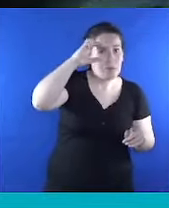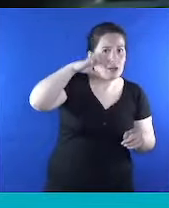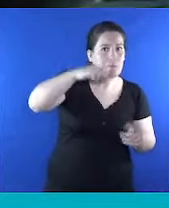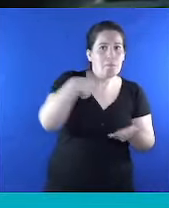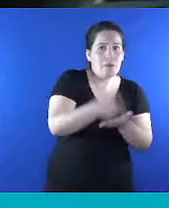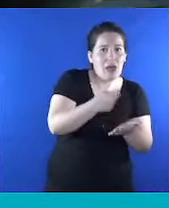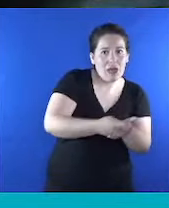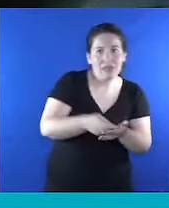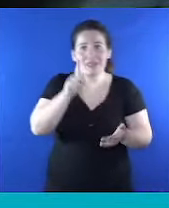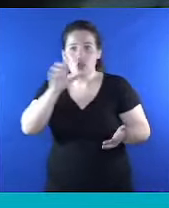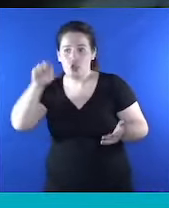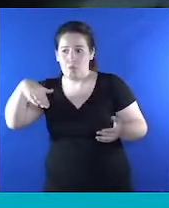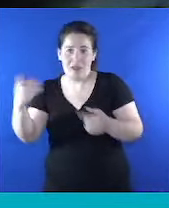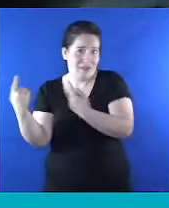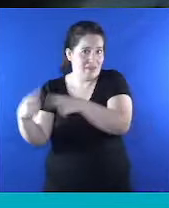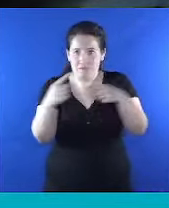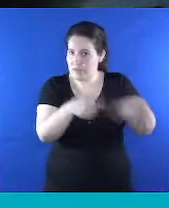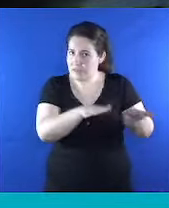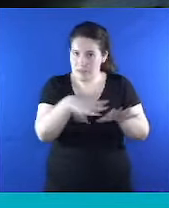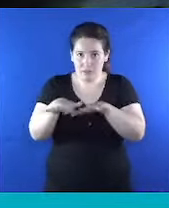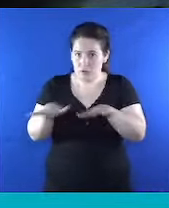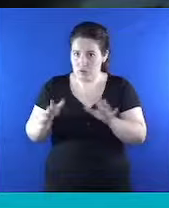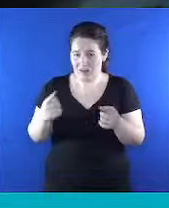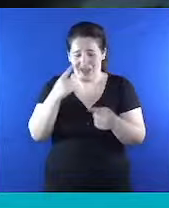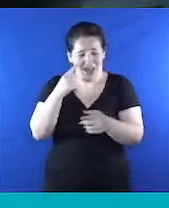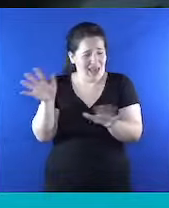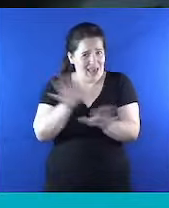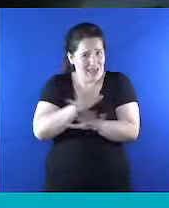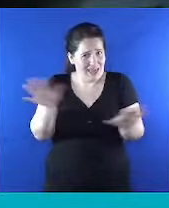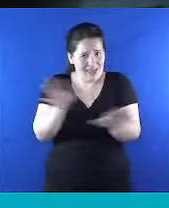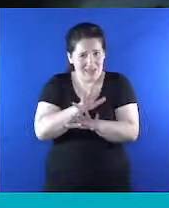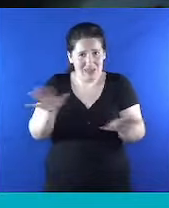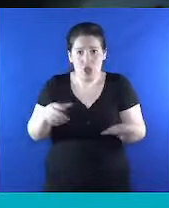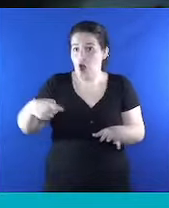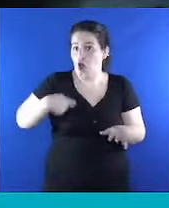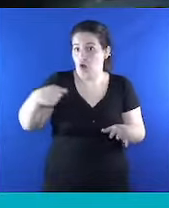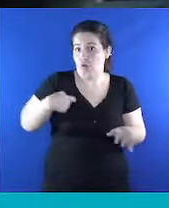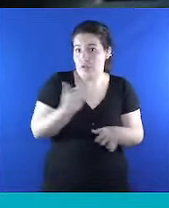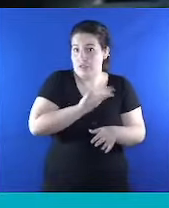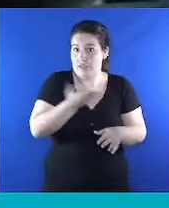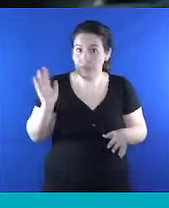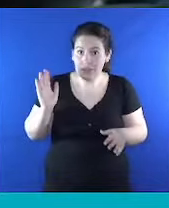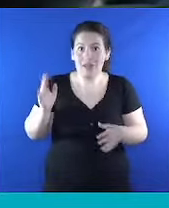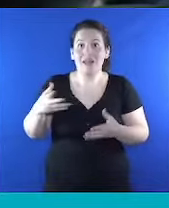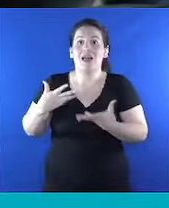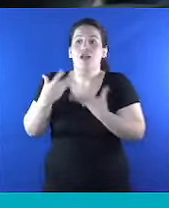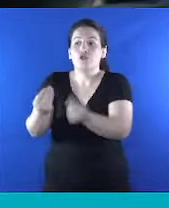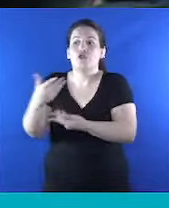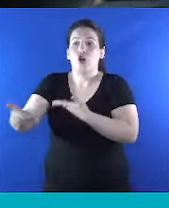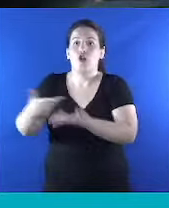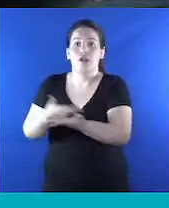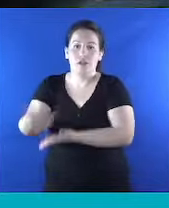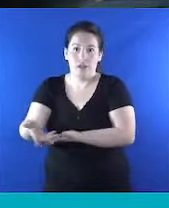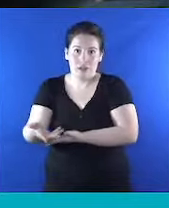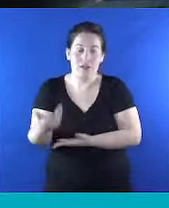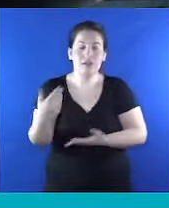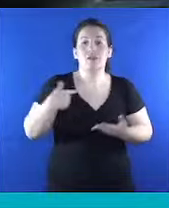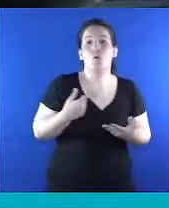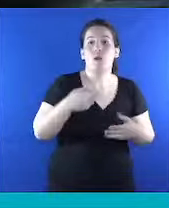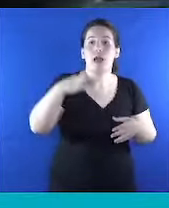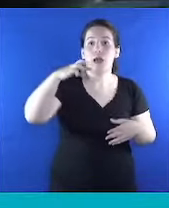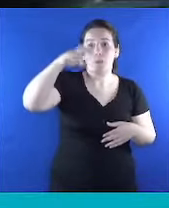y la situación de ioma digo no tiene nada que ver una obra social que es solidaria con una prepaga que